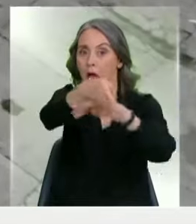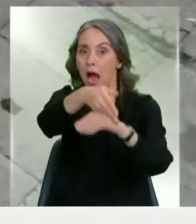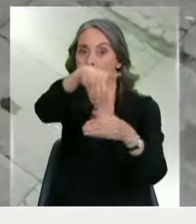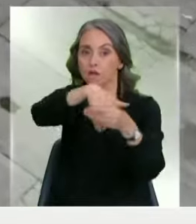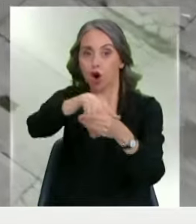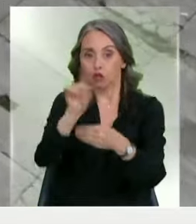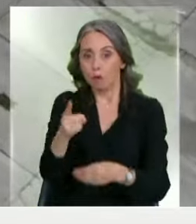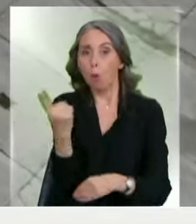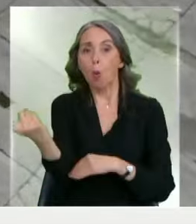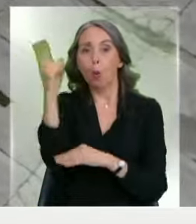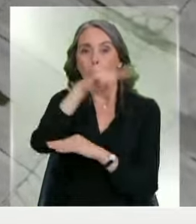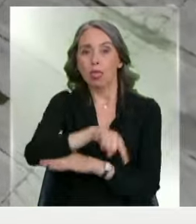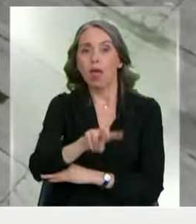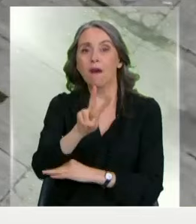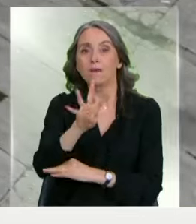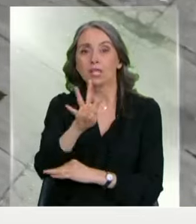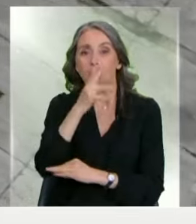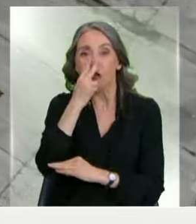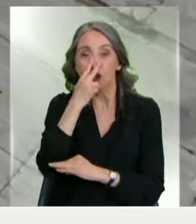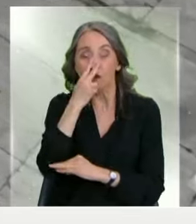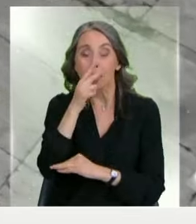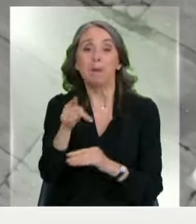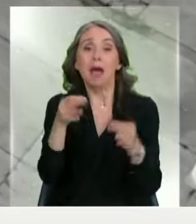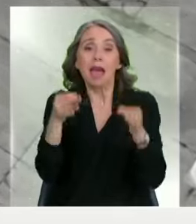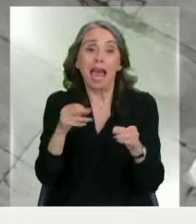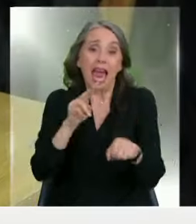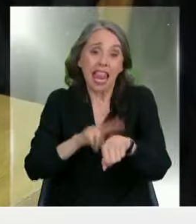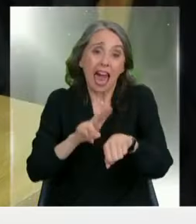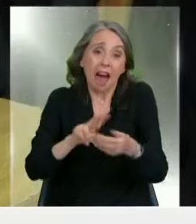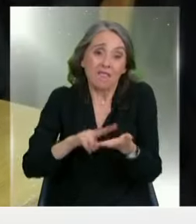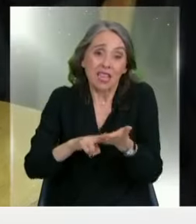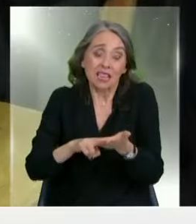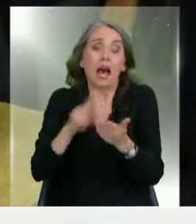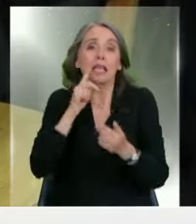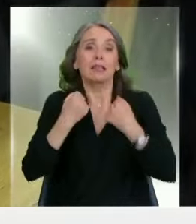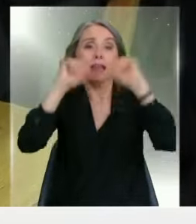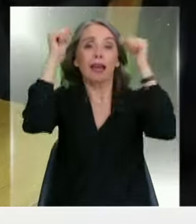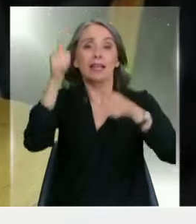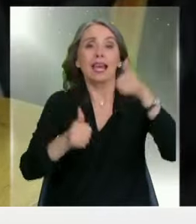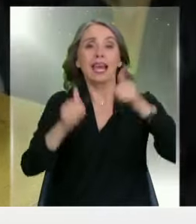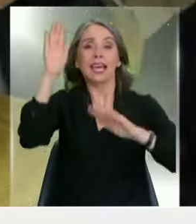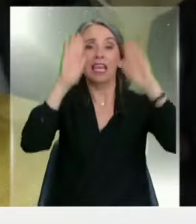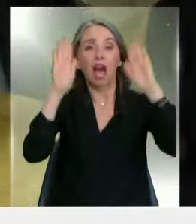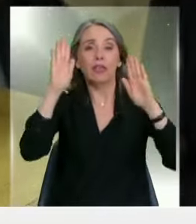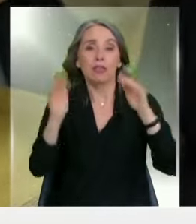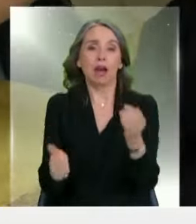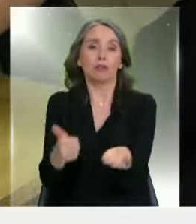jornada. El 24 de noviembre, la hora de la verdad para estos candidatos a gobernador.